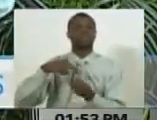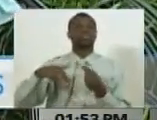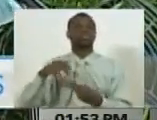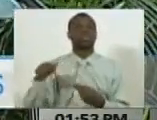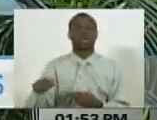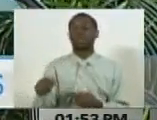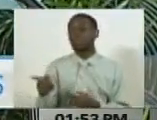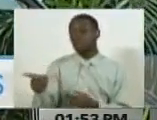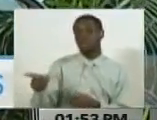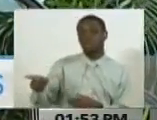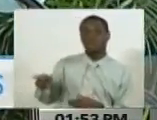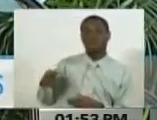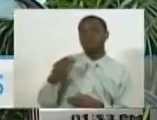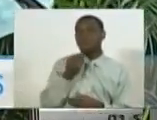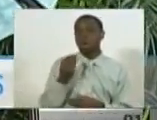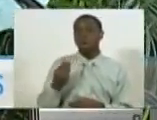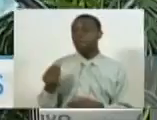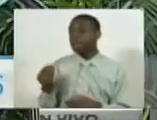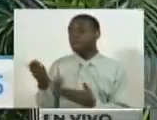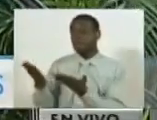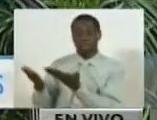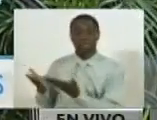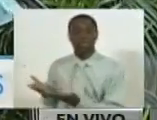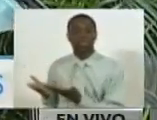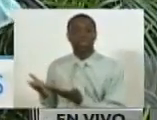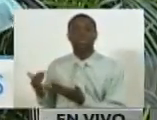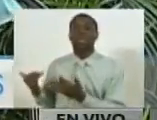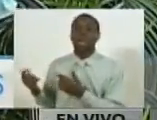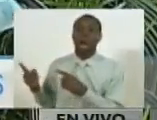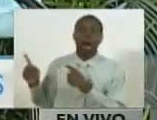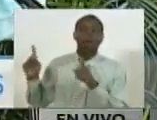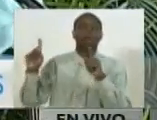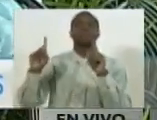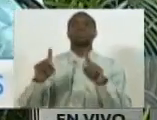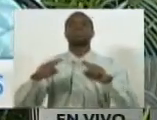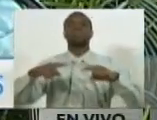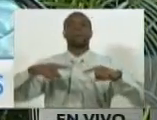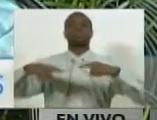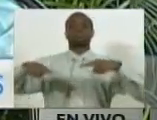Estos muchachos que ustedes ven aquí, que hoy conducimos la patria,